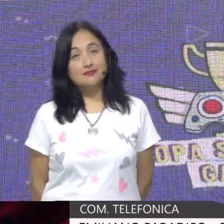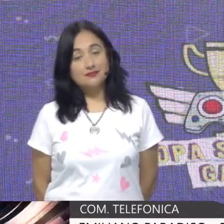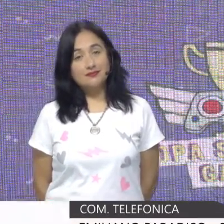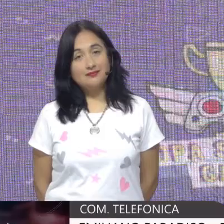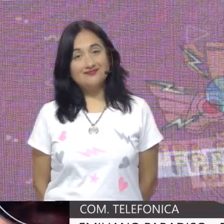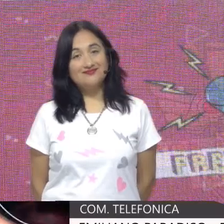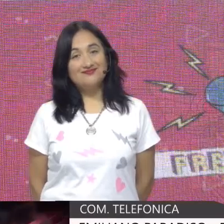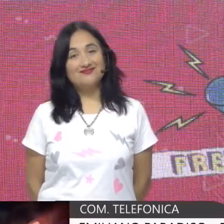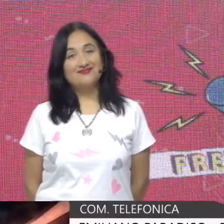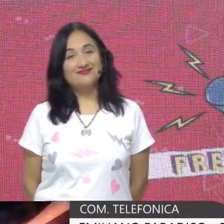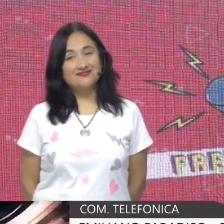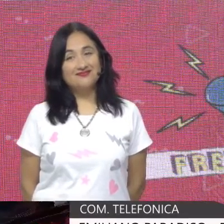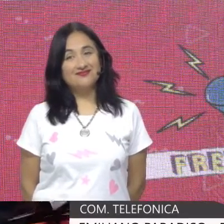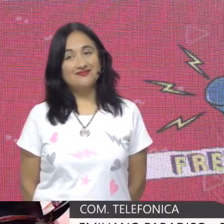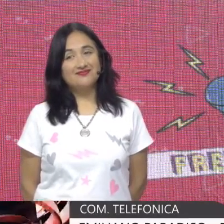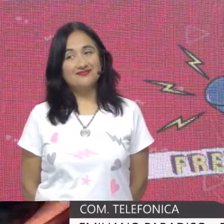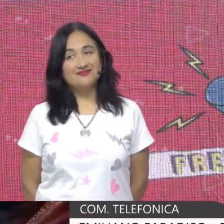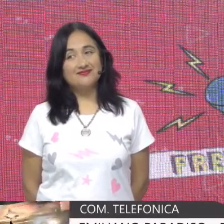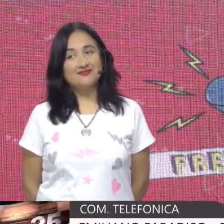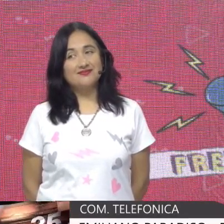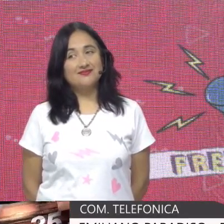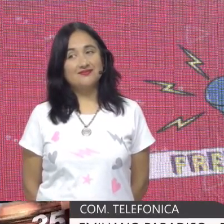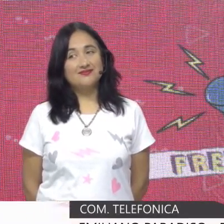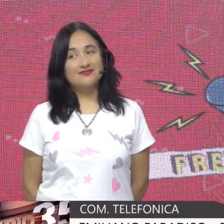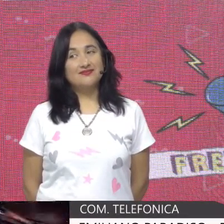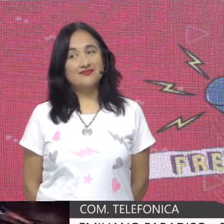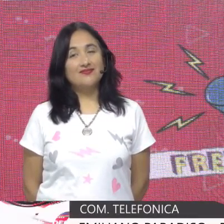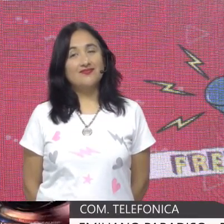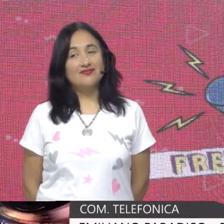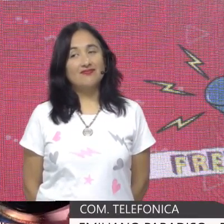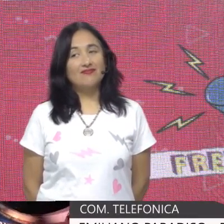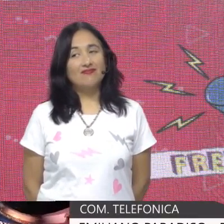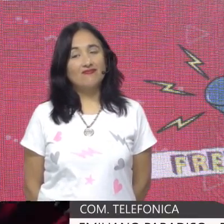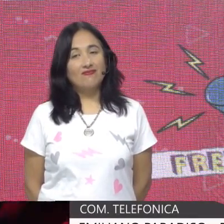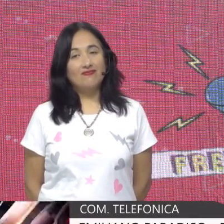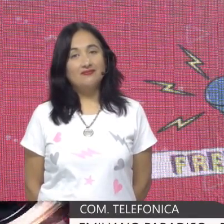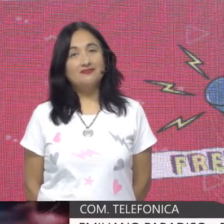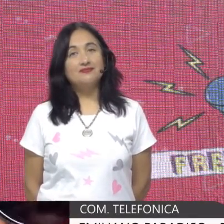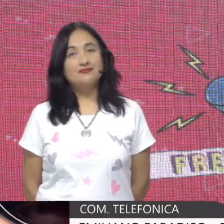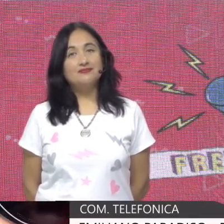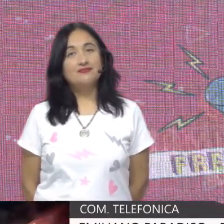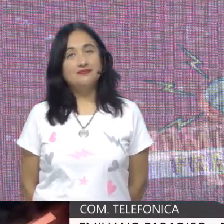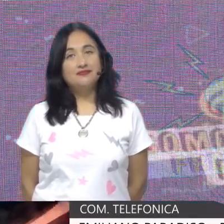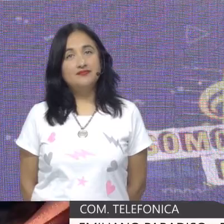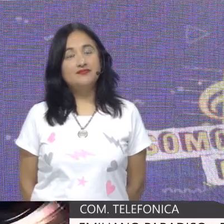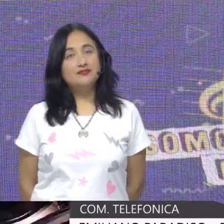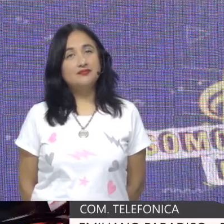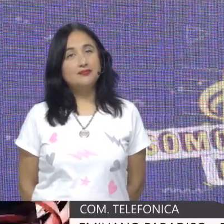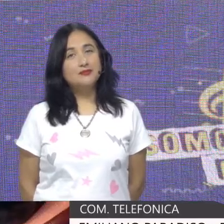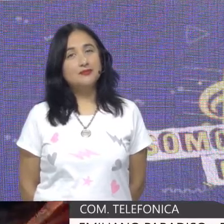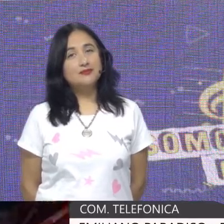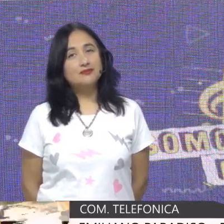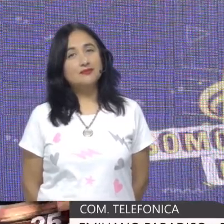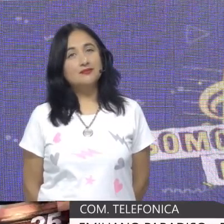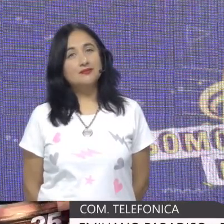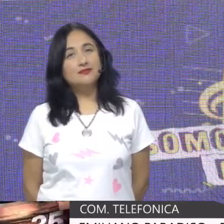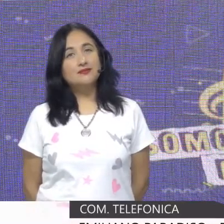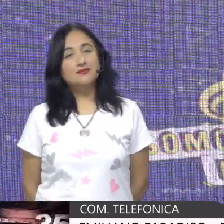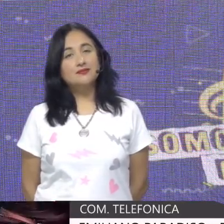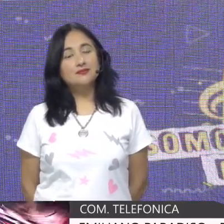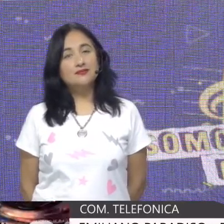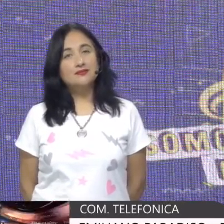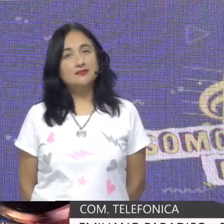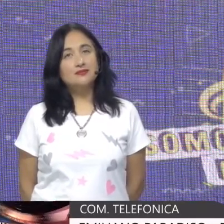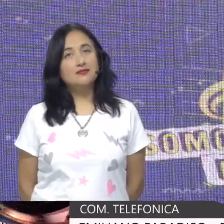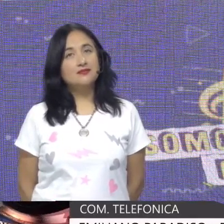al mejor estilo FMS, donde los pibes compiten, hacen entre puntos y van cruzando palabras. Lo tenemos ahora a las 19 horas, va a ser en